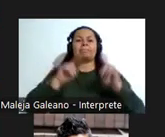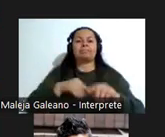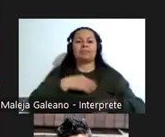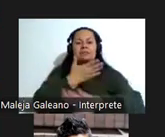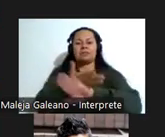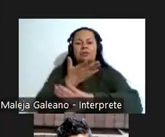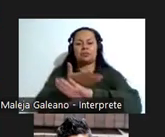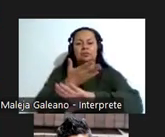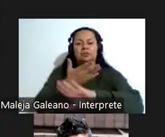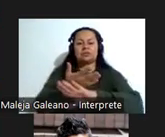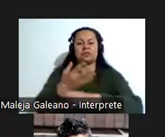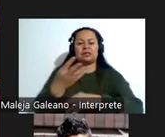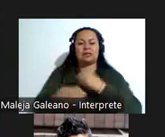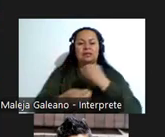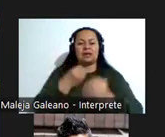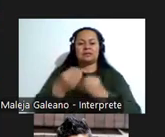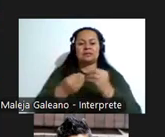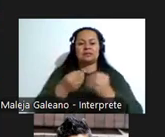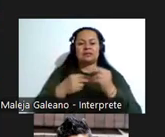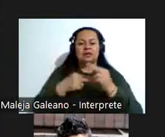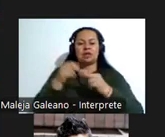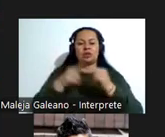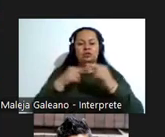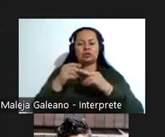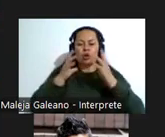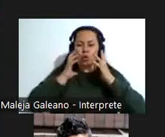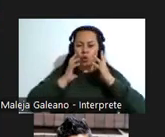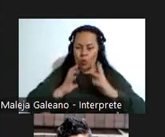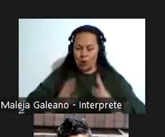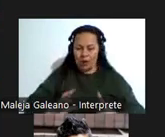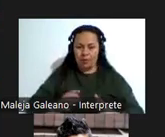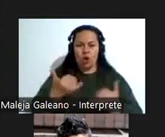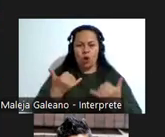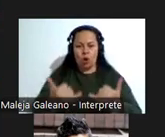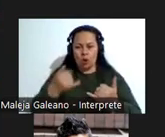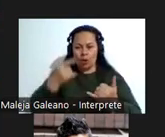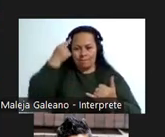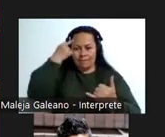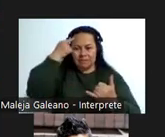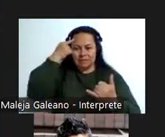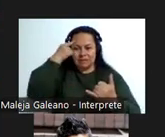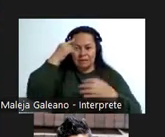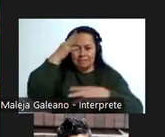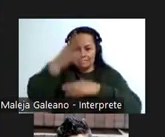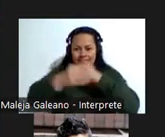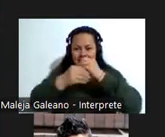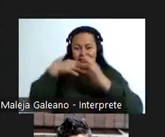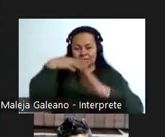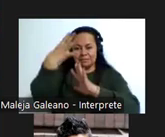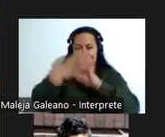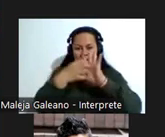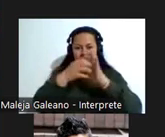hoy vamos a construir una corporalidad. Hoy vamos a pensarnos en la imagen del cuerpo.